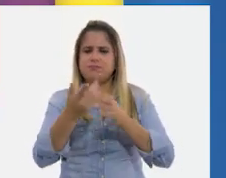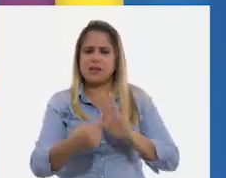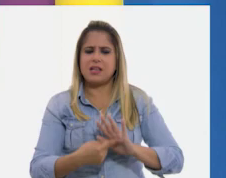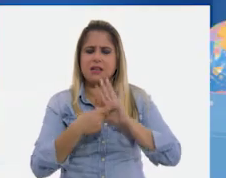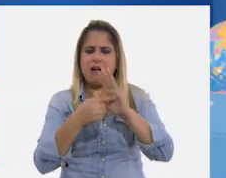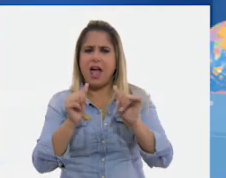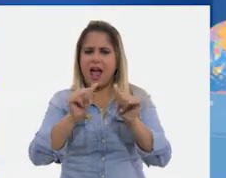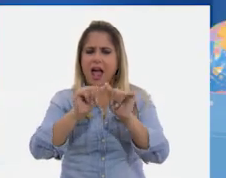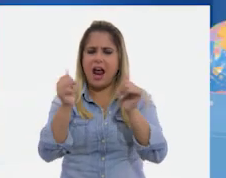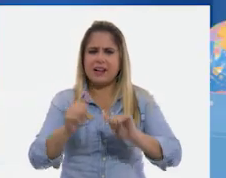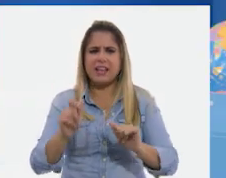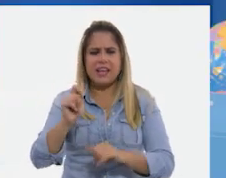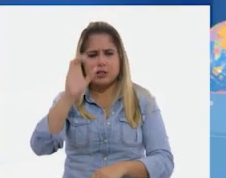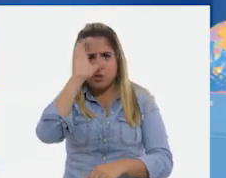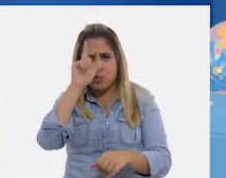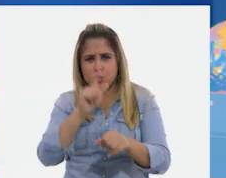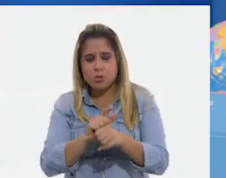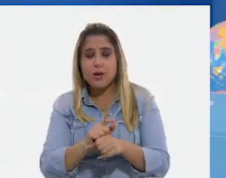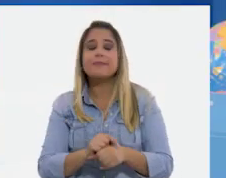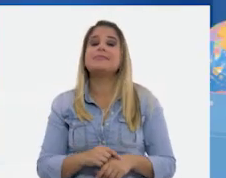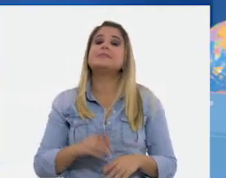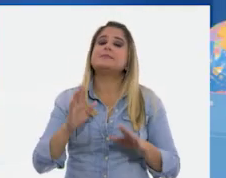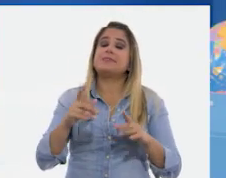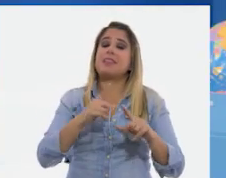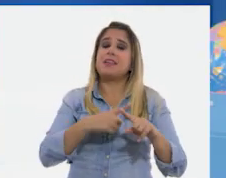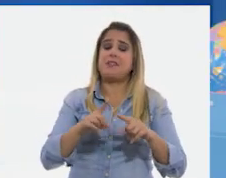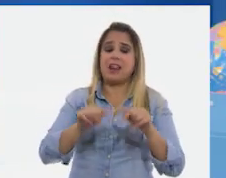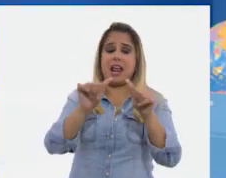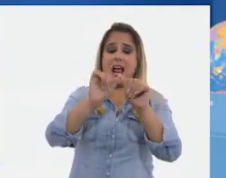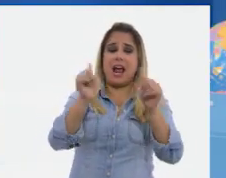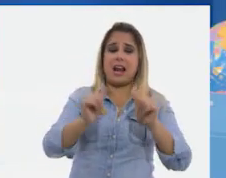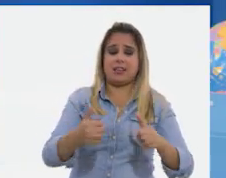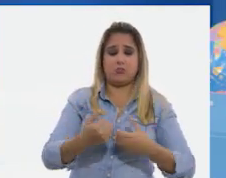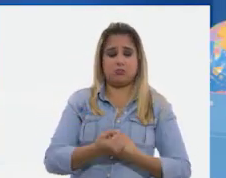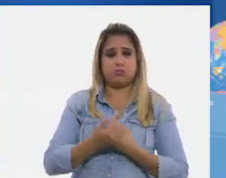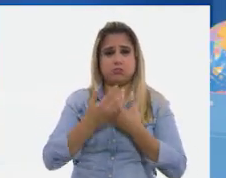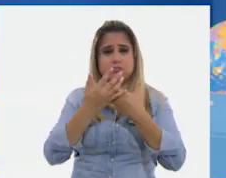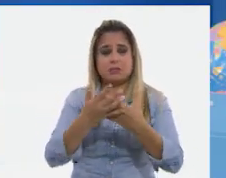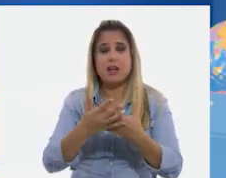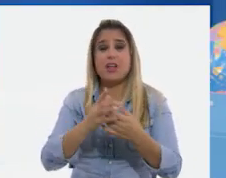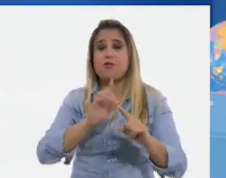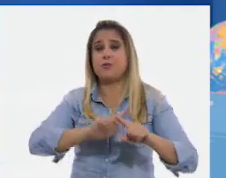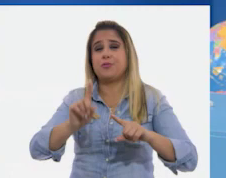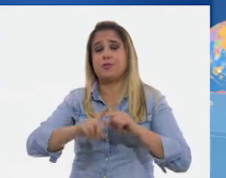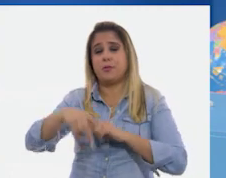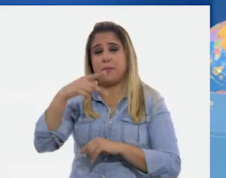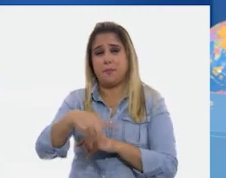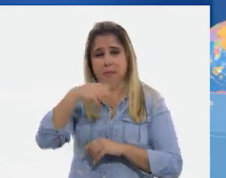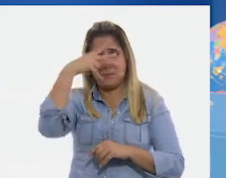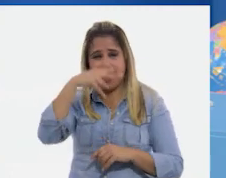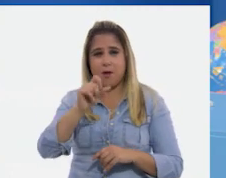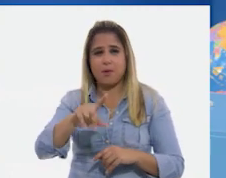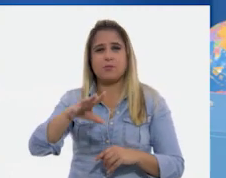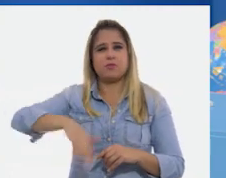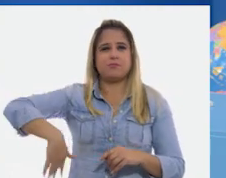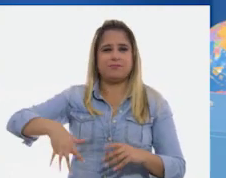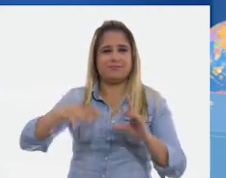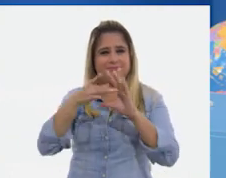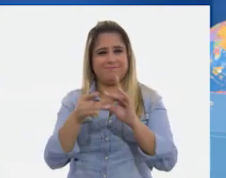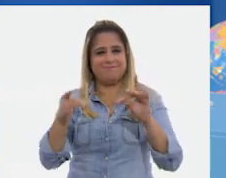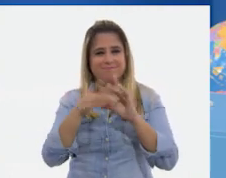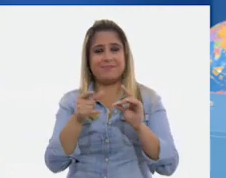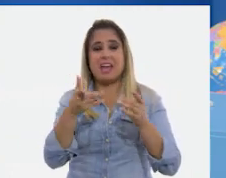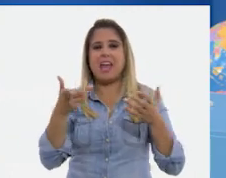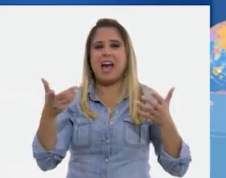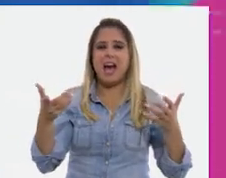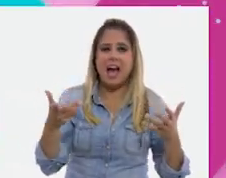cultura. Existen múltiples expresiones artísticas como las que incluimos en nuestro gráfico. La